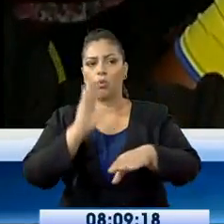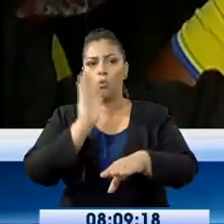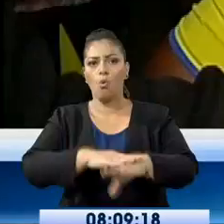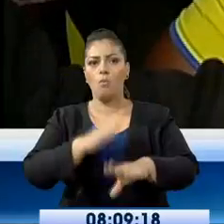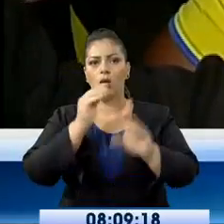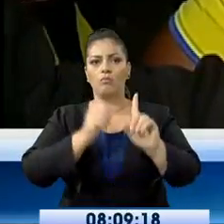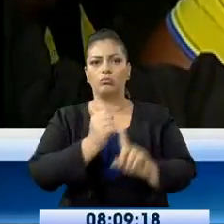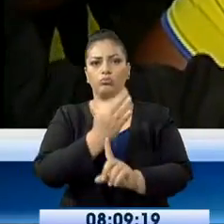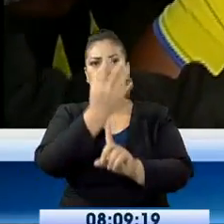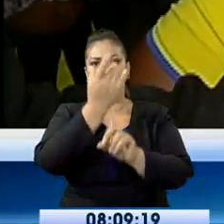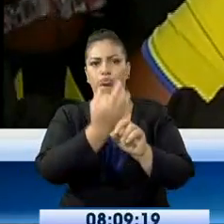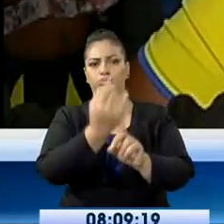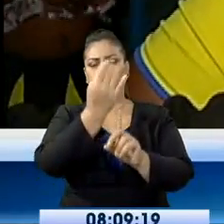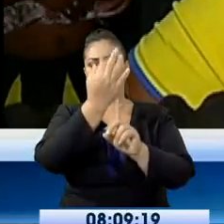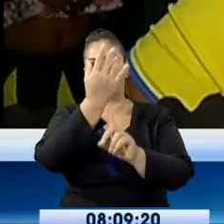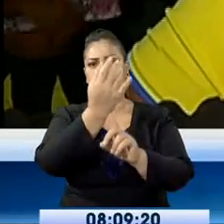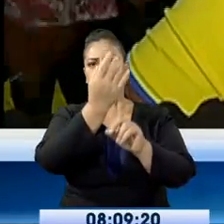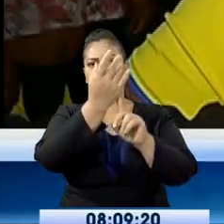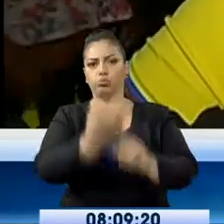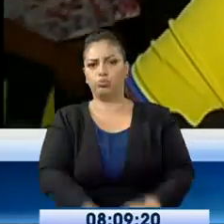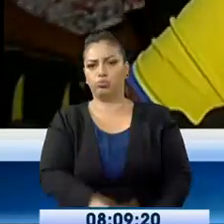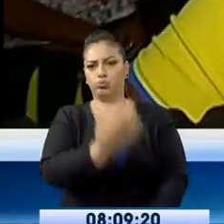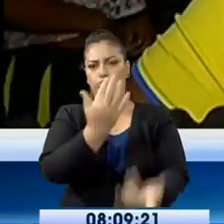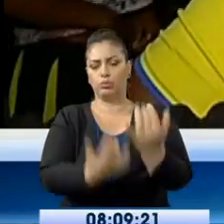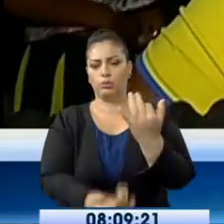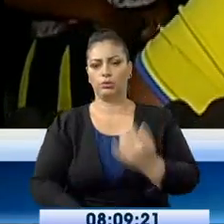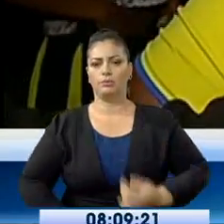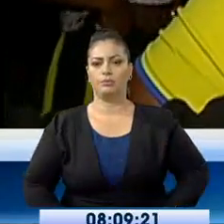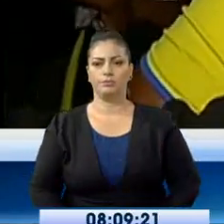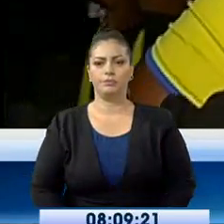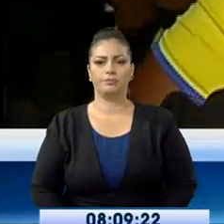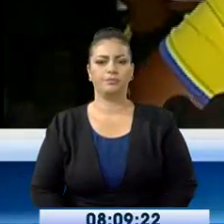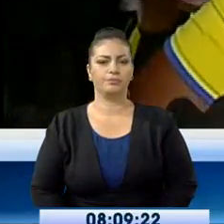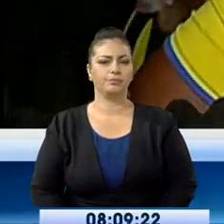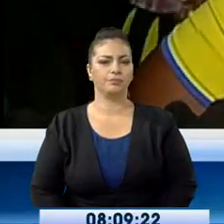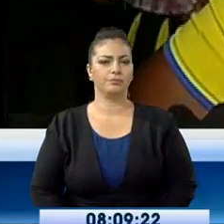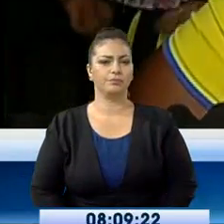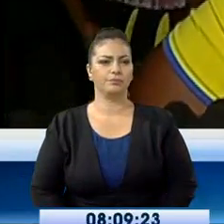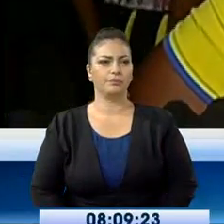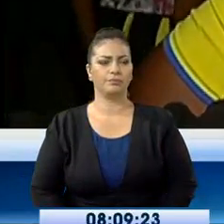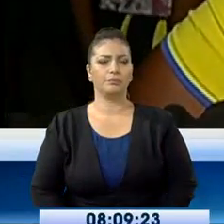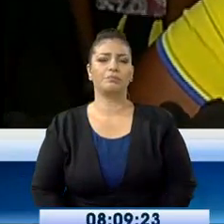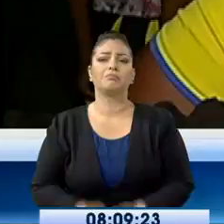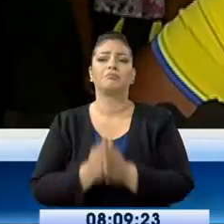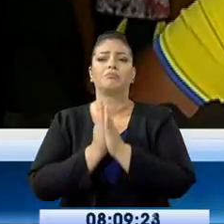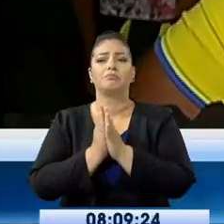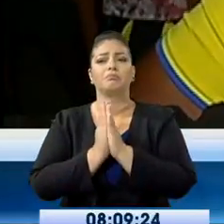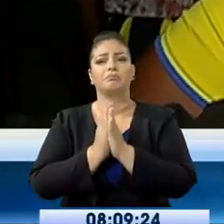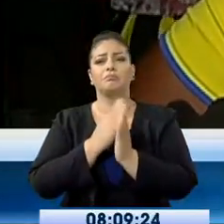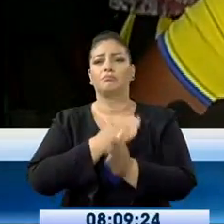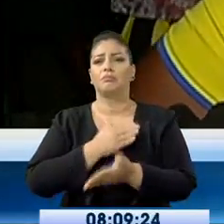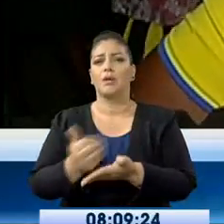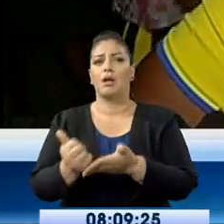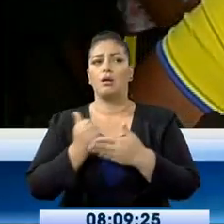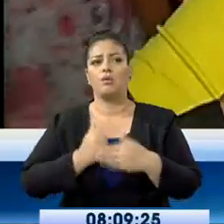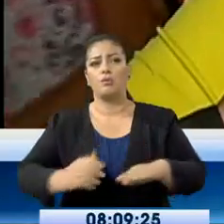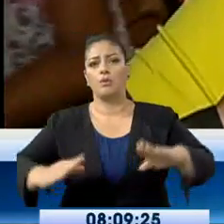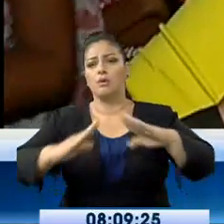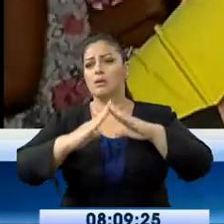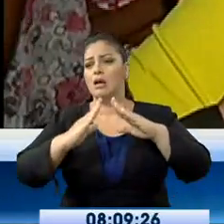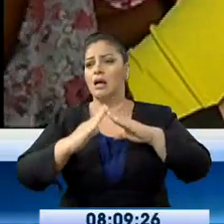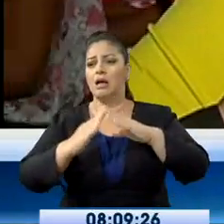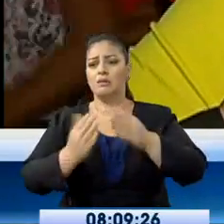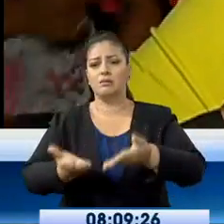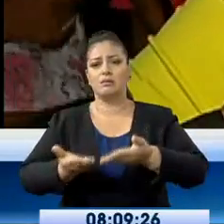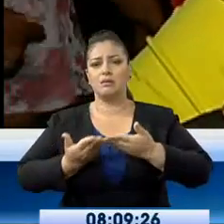quemó todas las cosas de mi madre, de mí. Yo quisiera que el gobernador nos ayude, más que sea con una casa con algo. Dice que una